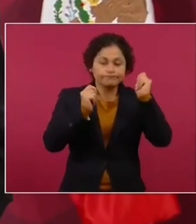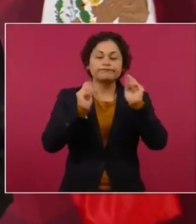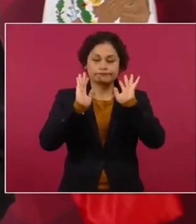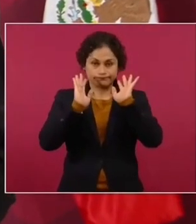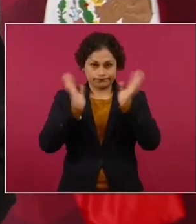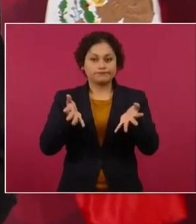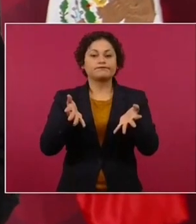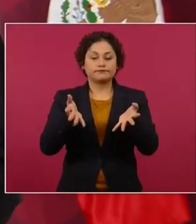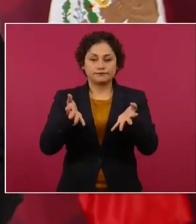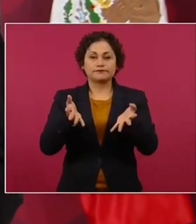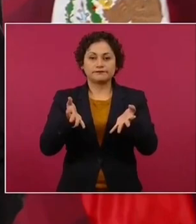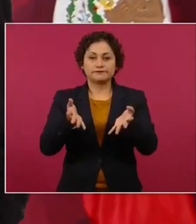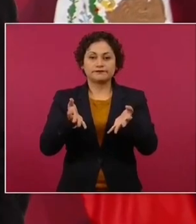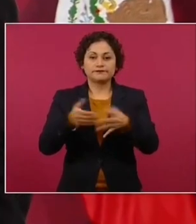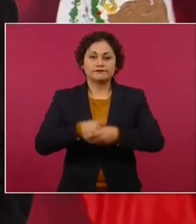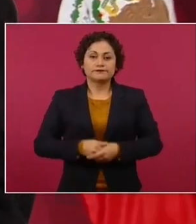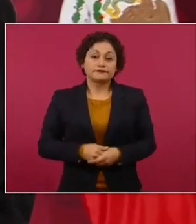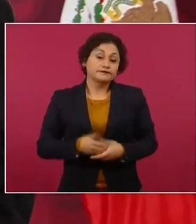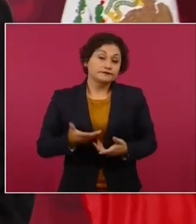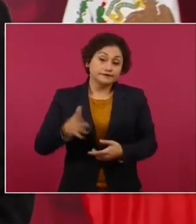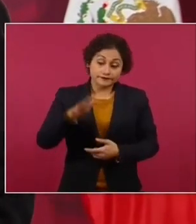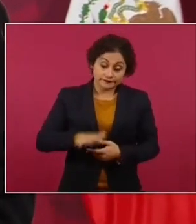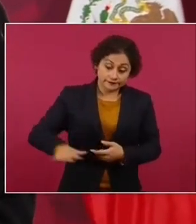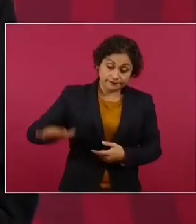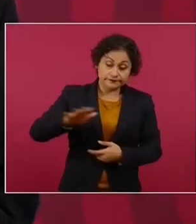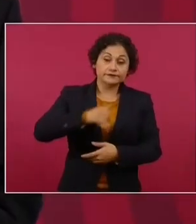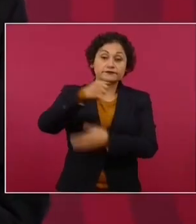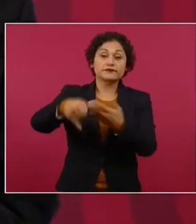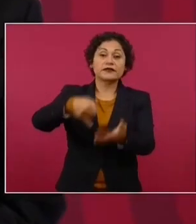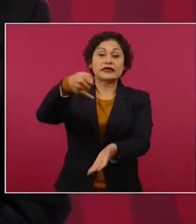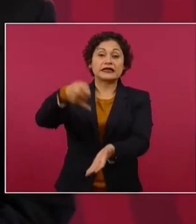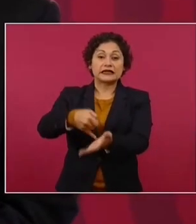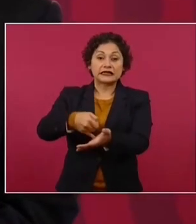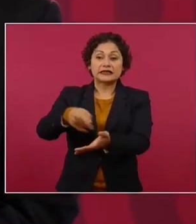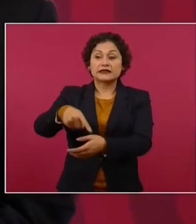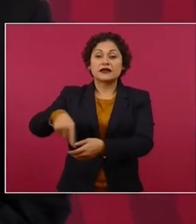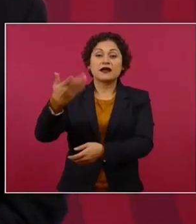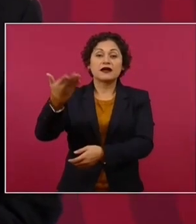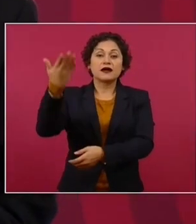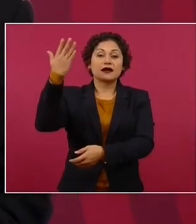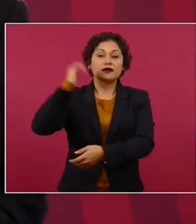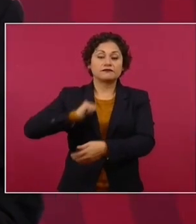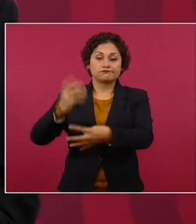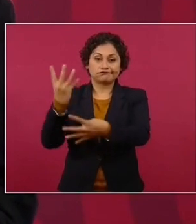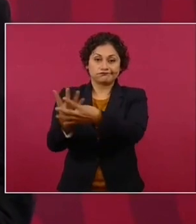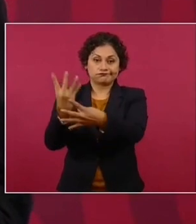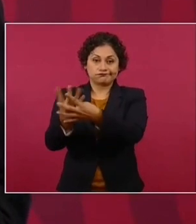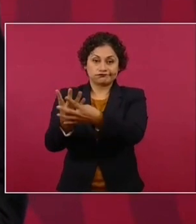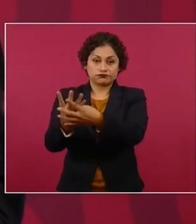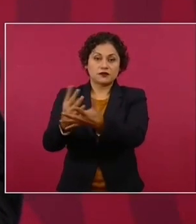convirtió este penal legendario en